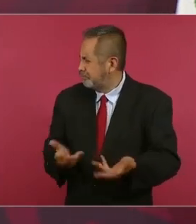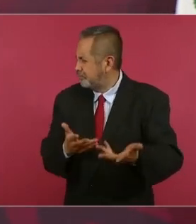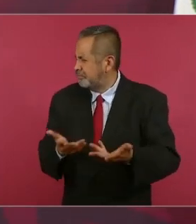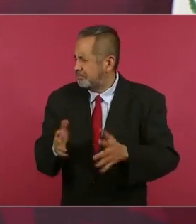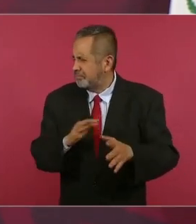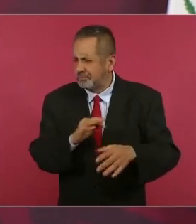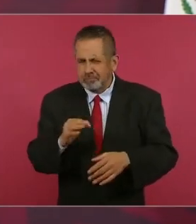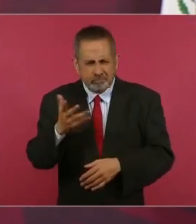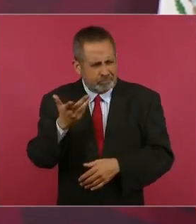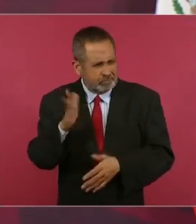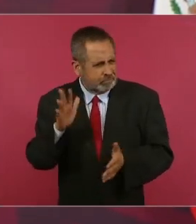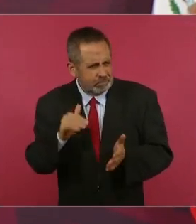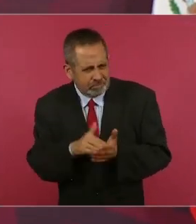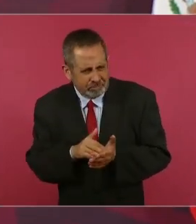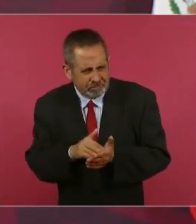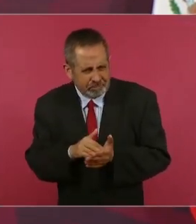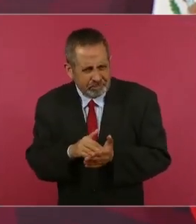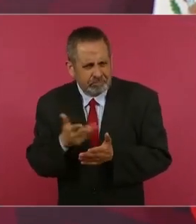como 10,000